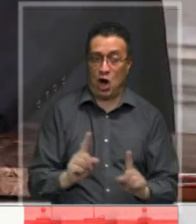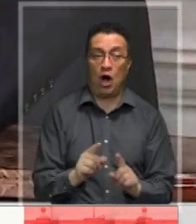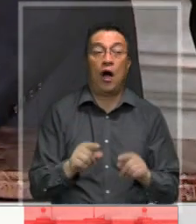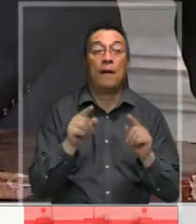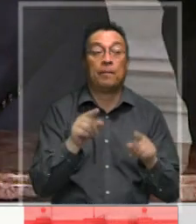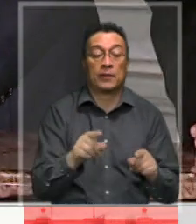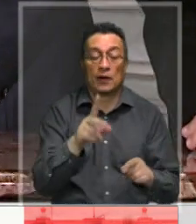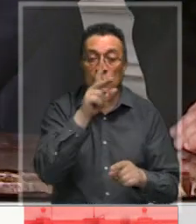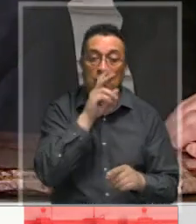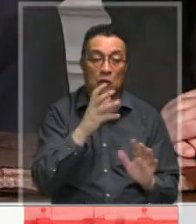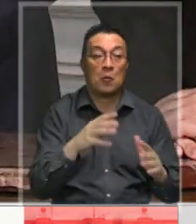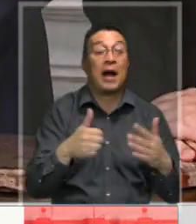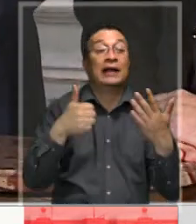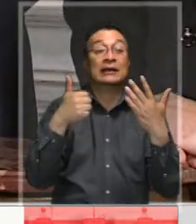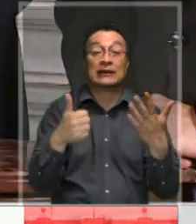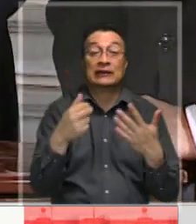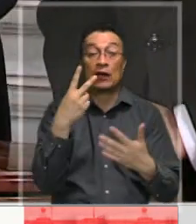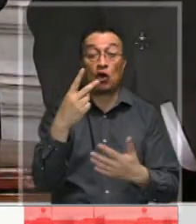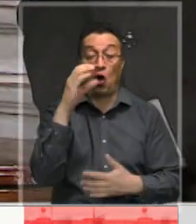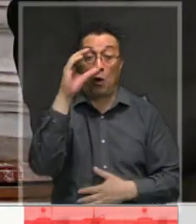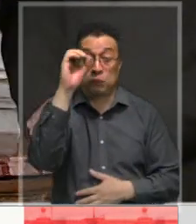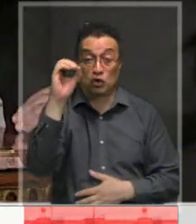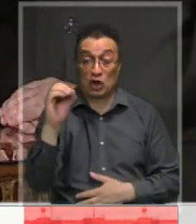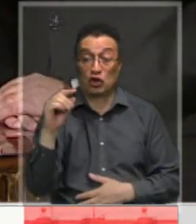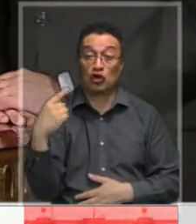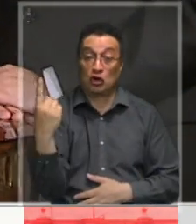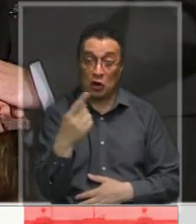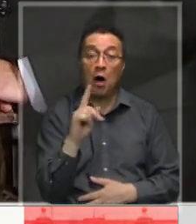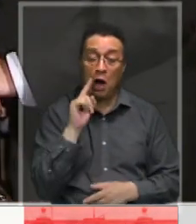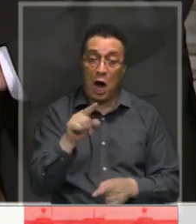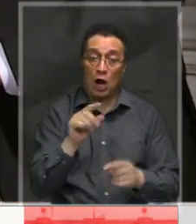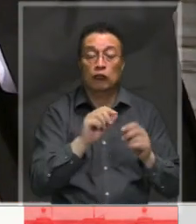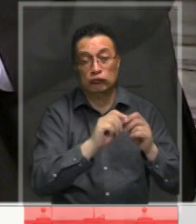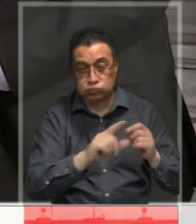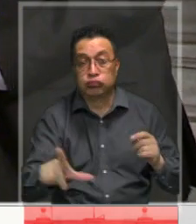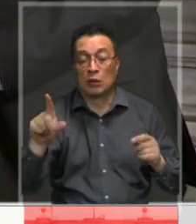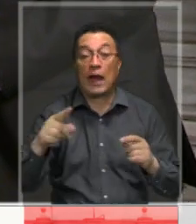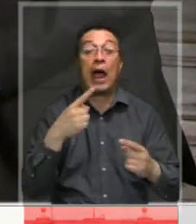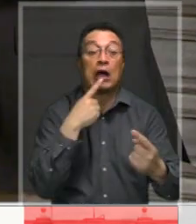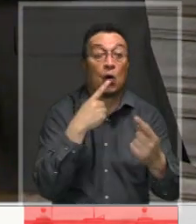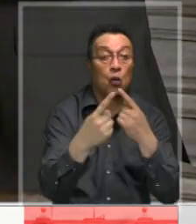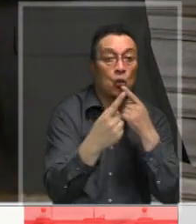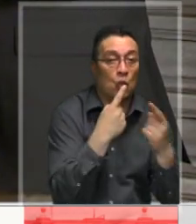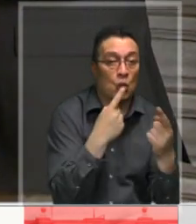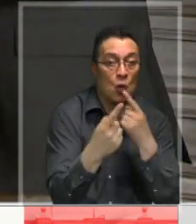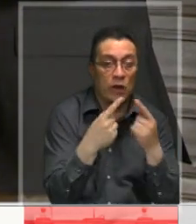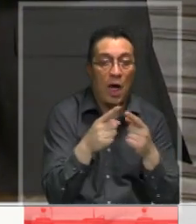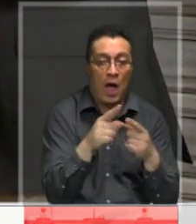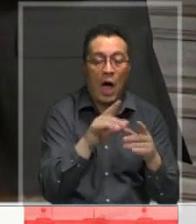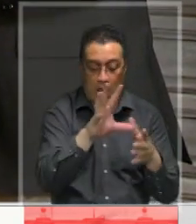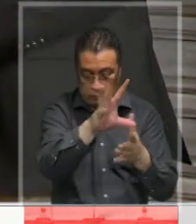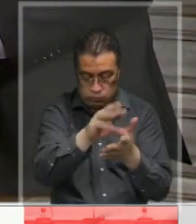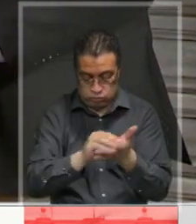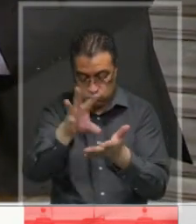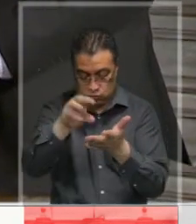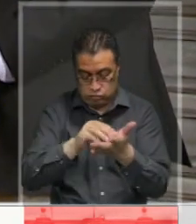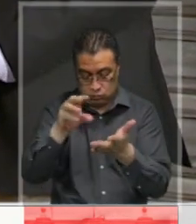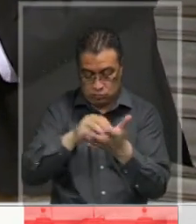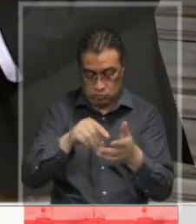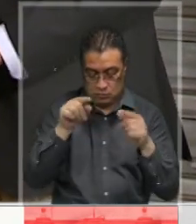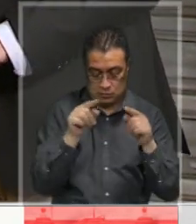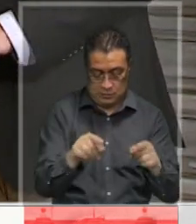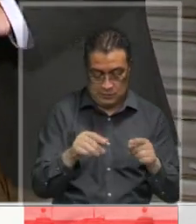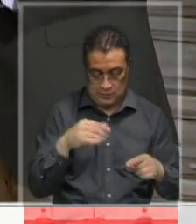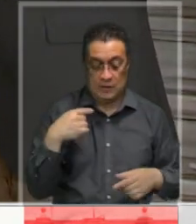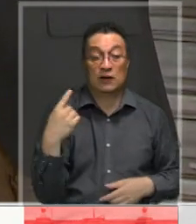del 62%. Si sí, eso es. Claro, exacto. Absolutamente. Bueno, y también hijo de las encuestas, probablemente, donde la ciudadanía pedía, por lo menos lo dice la